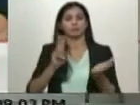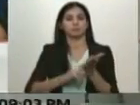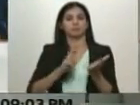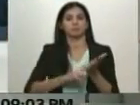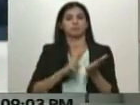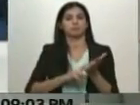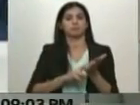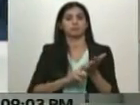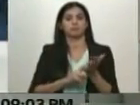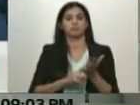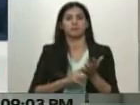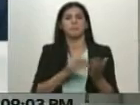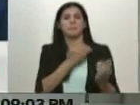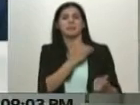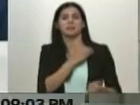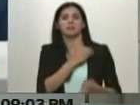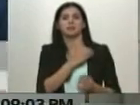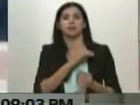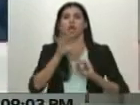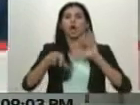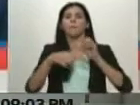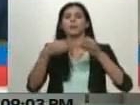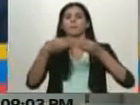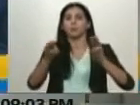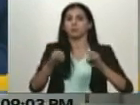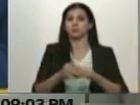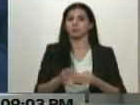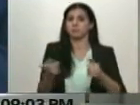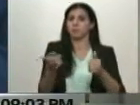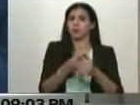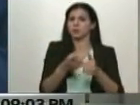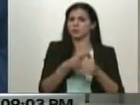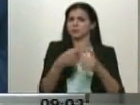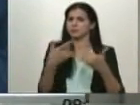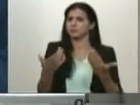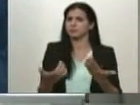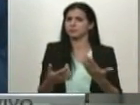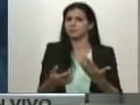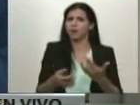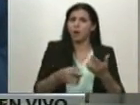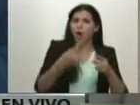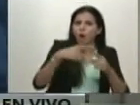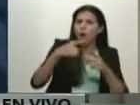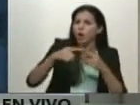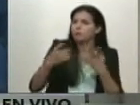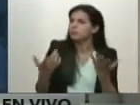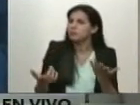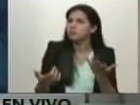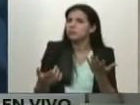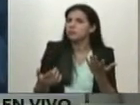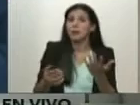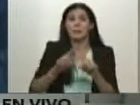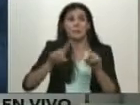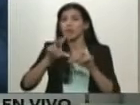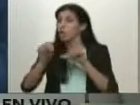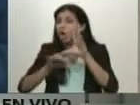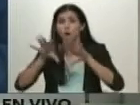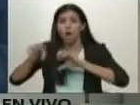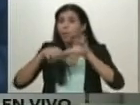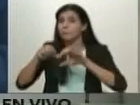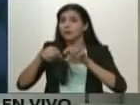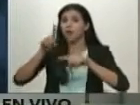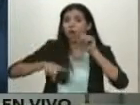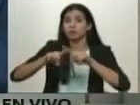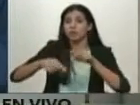Nos decía, bueno, por ejemplo, las compras públicas priorizan, quién sabe qué otra cosa, pero no le compran los productos de